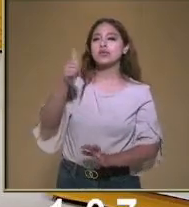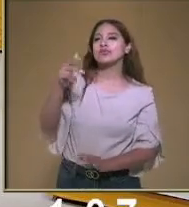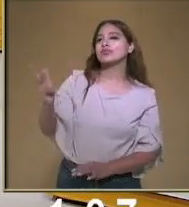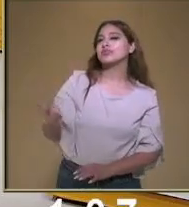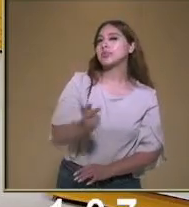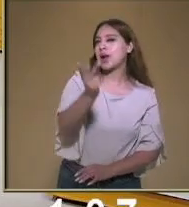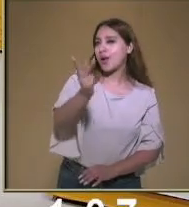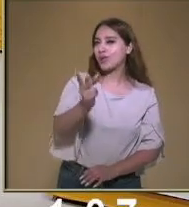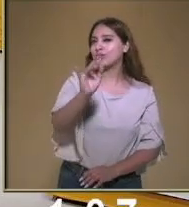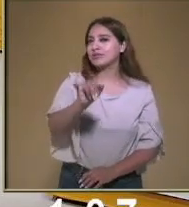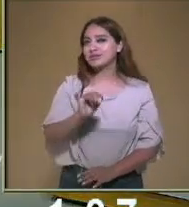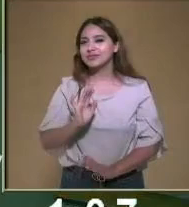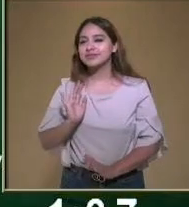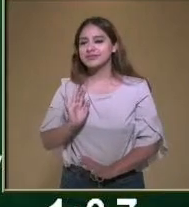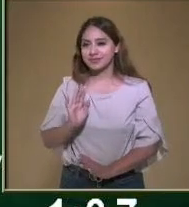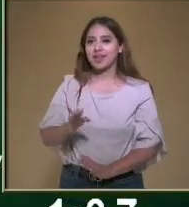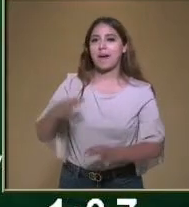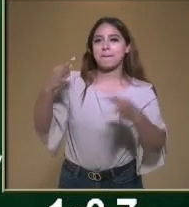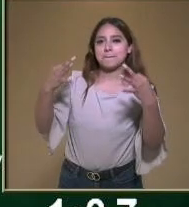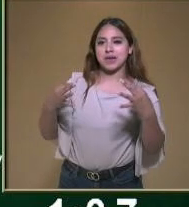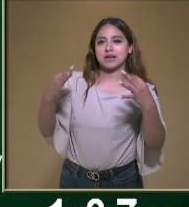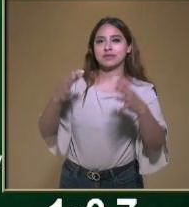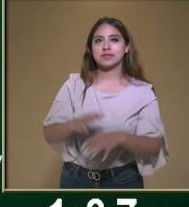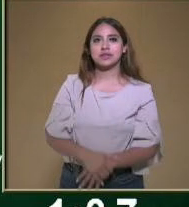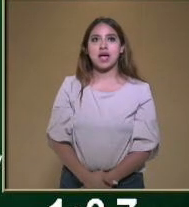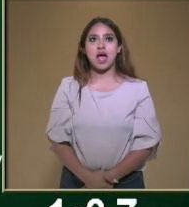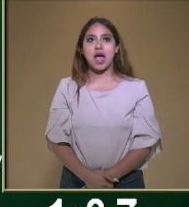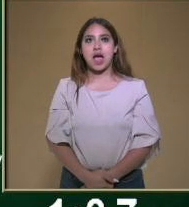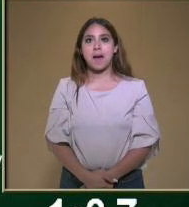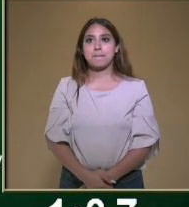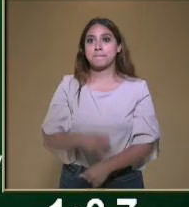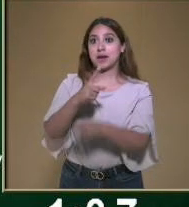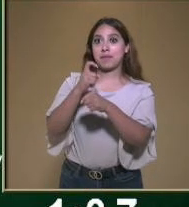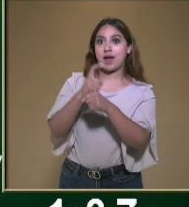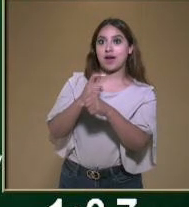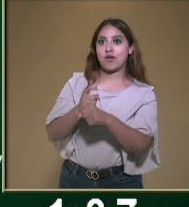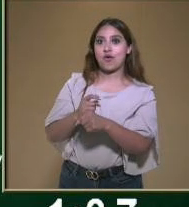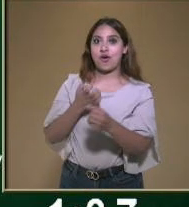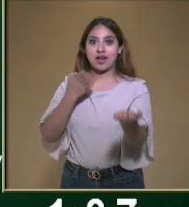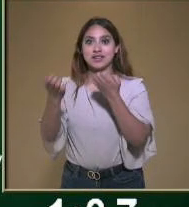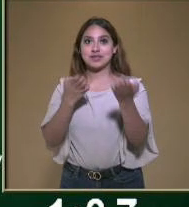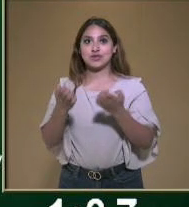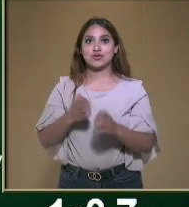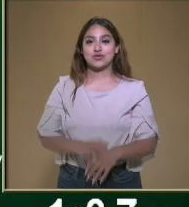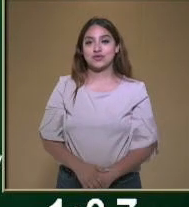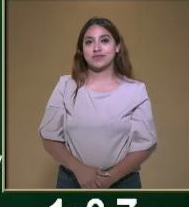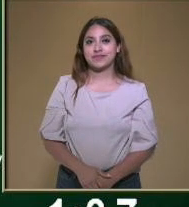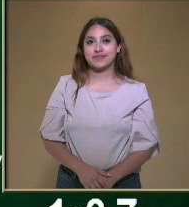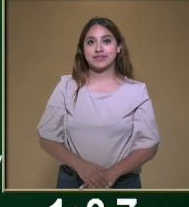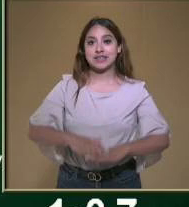de muy reflexión bien, de esta muy bien, actividad? Perfectamente. Lo primero, activación. Activación. Unas lagartijas rápido. Ok.